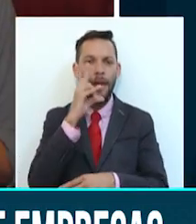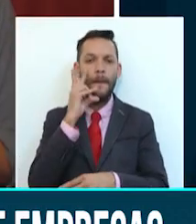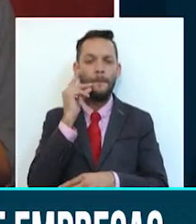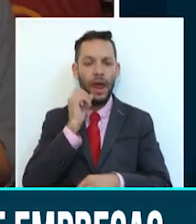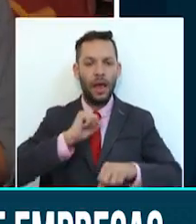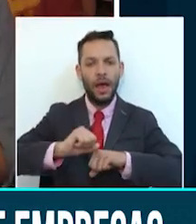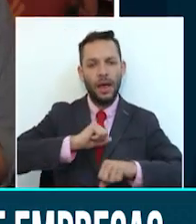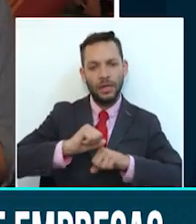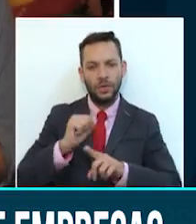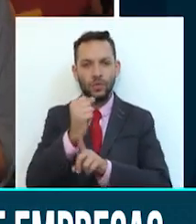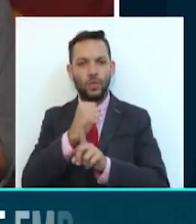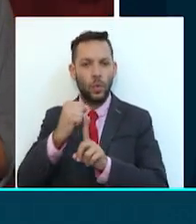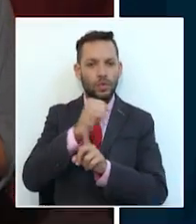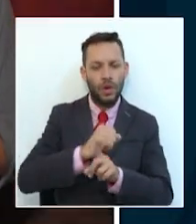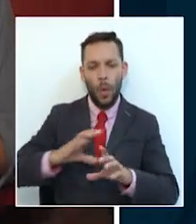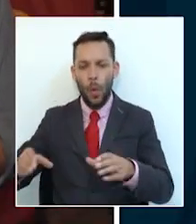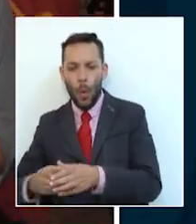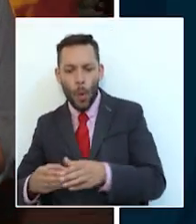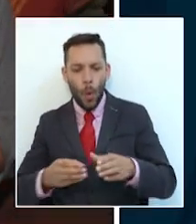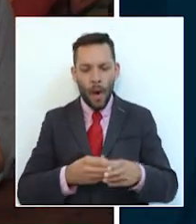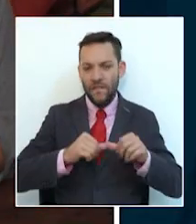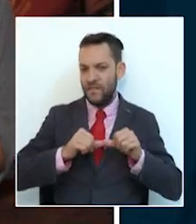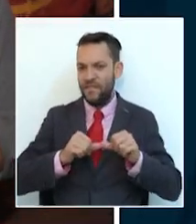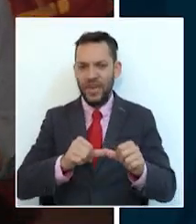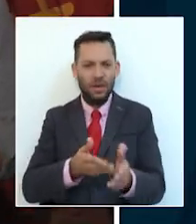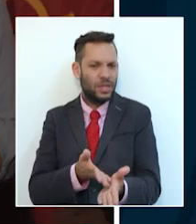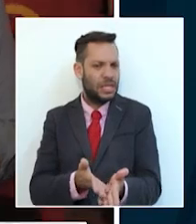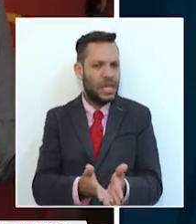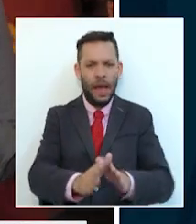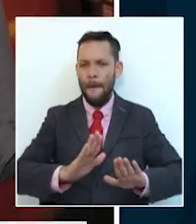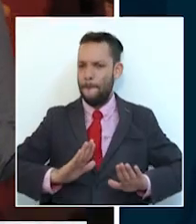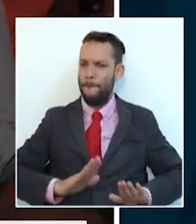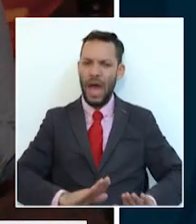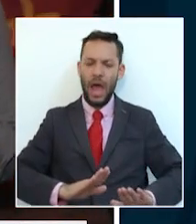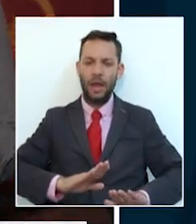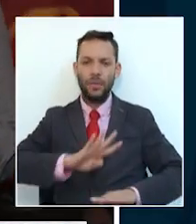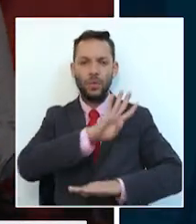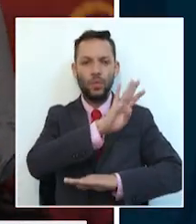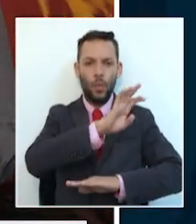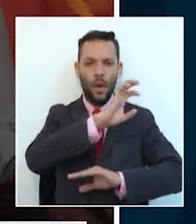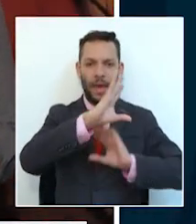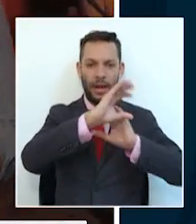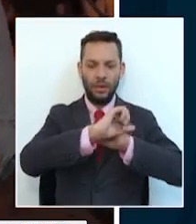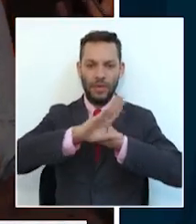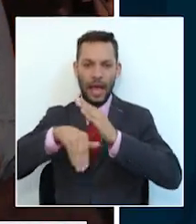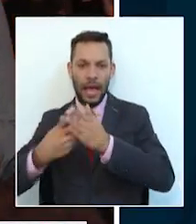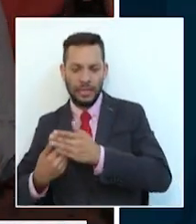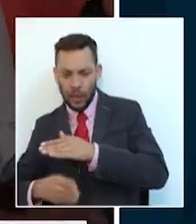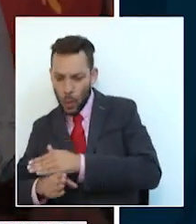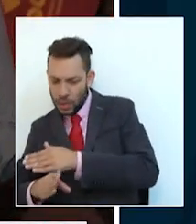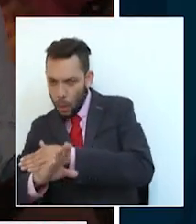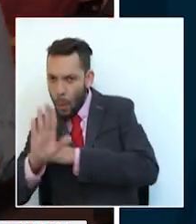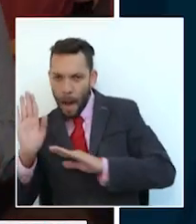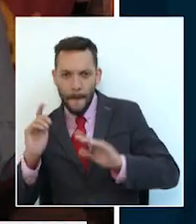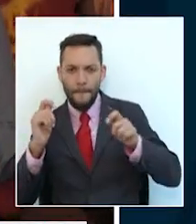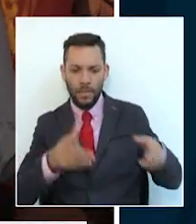movimientos sociales, quienes señalan este paro no se va a detener. Invitan para que desde las 9 de la noche se continúe con el cacerolazo que han